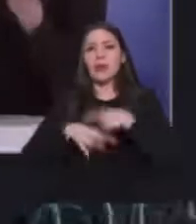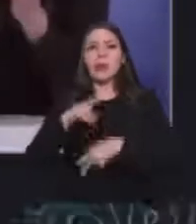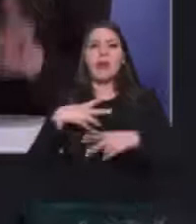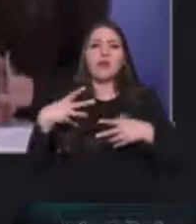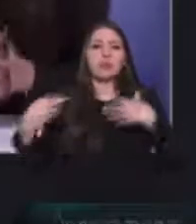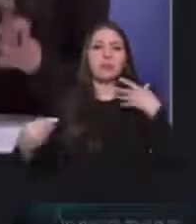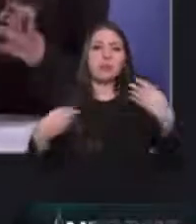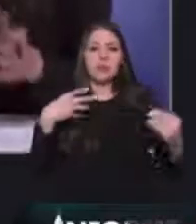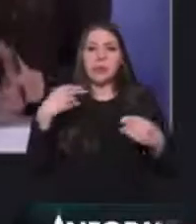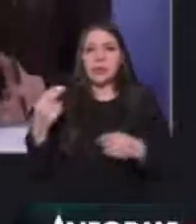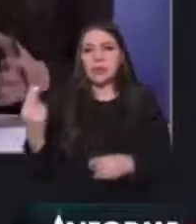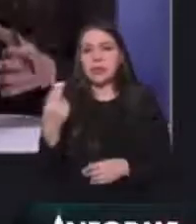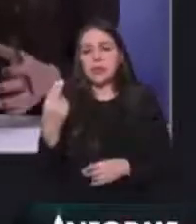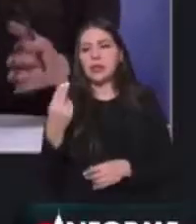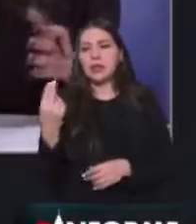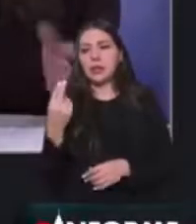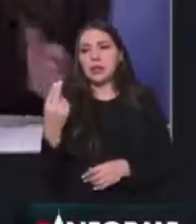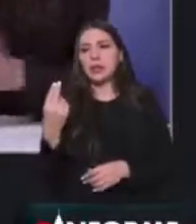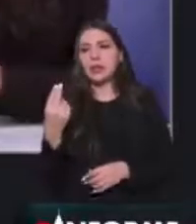es seguir